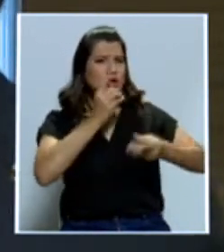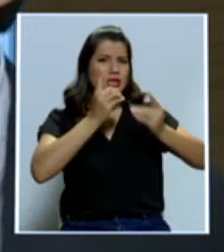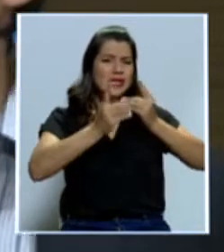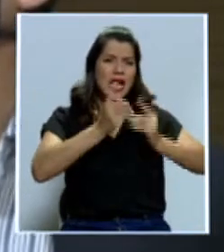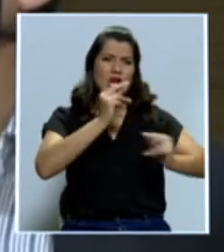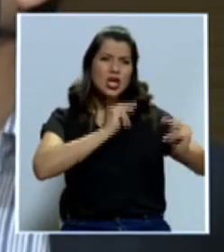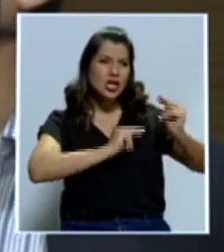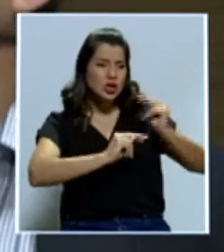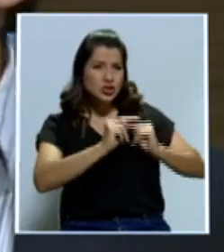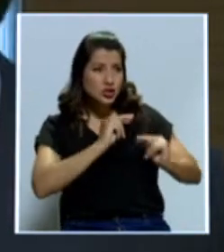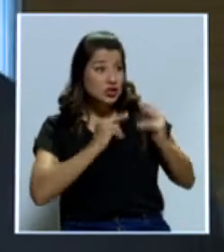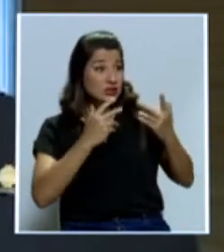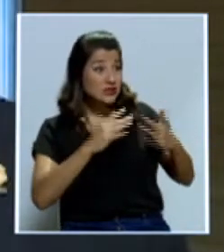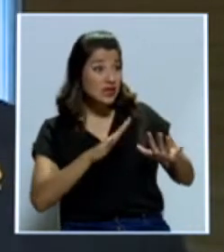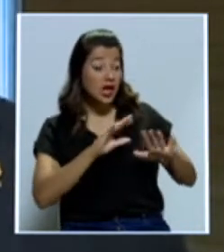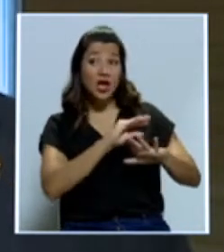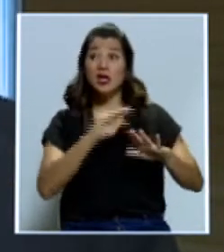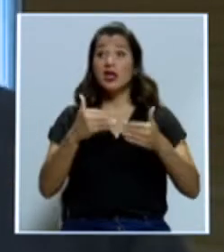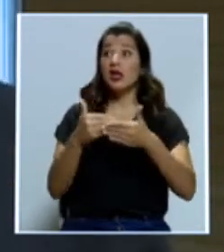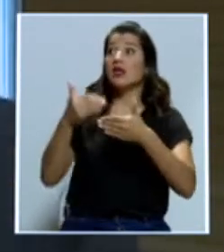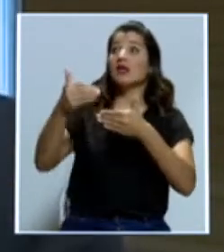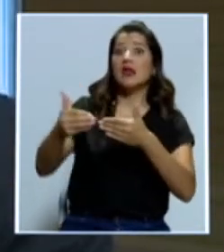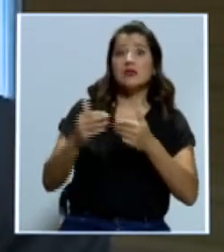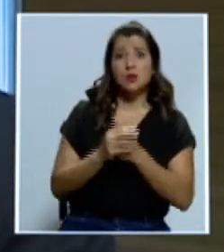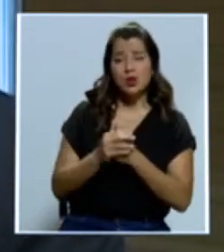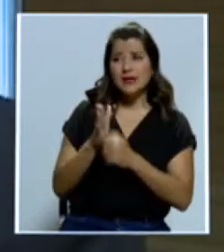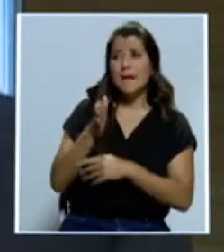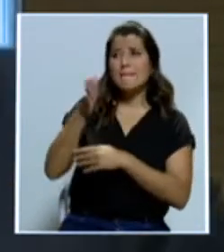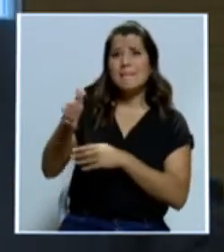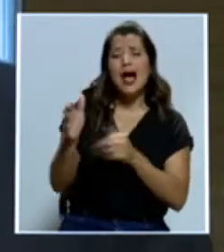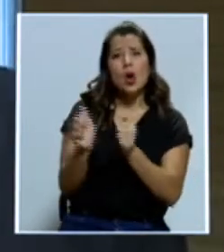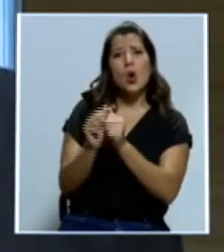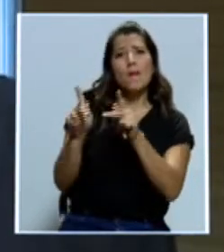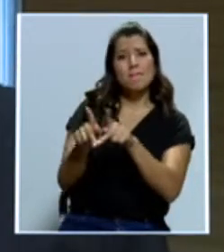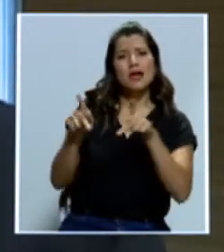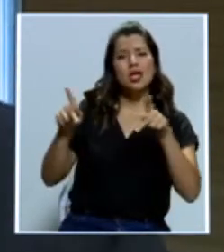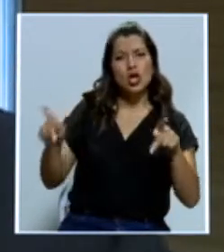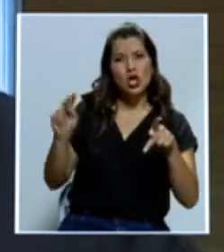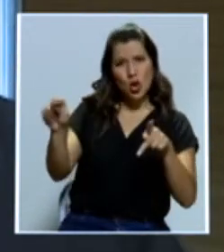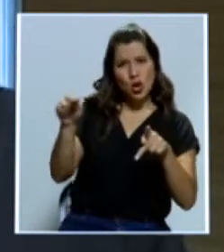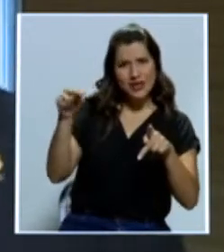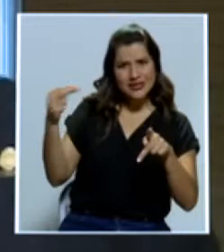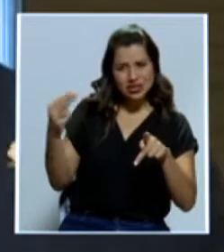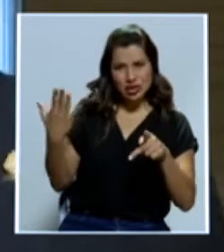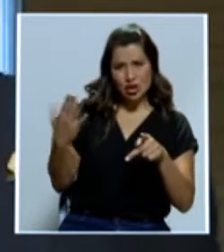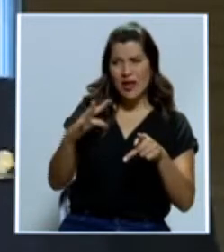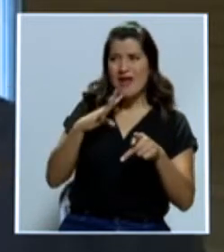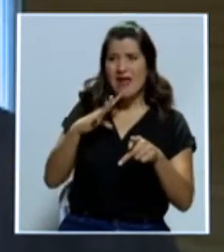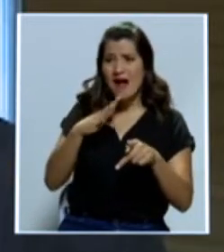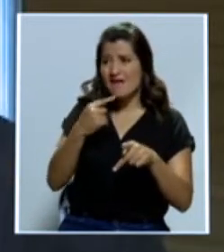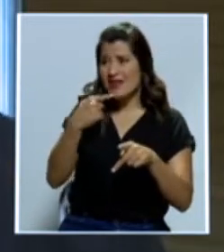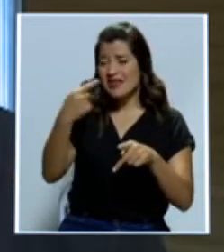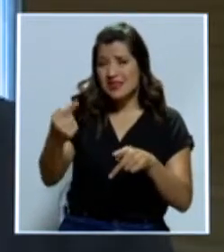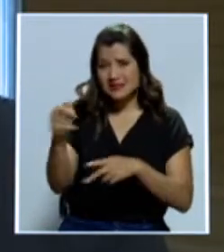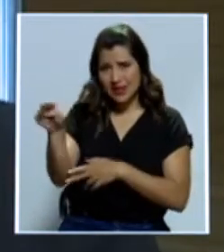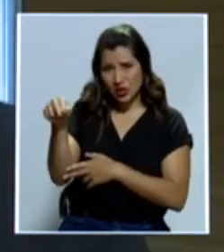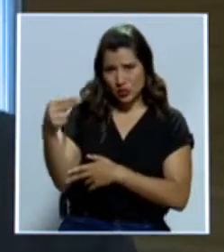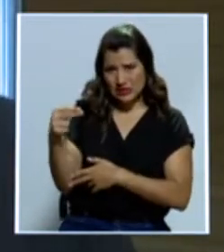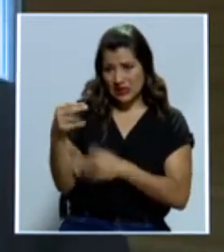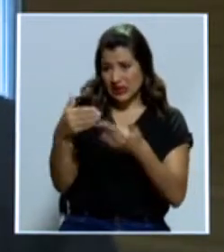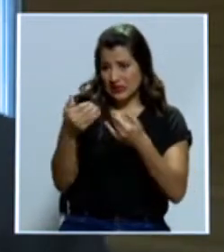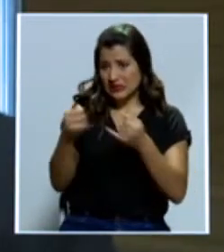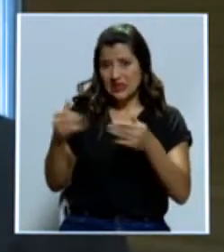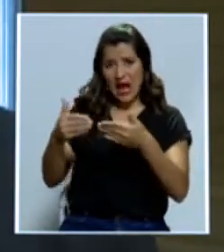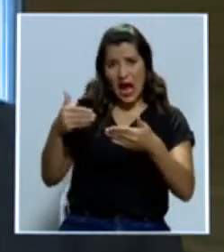toma la primicia con el director del diario La Nación sin informarle a sus propios ministros y sin informarle a esos sectores que habían participado en el diálogo.